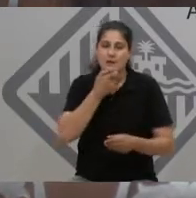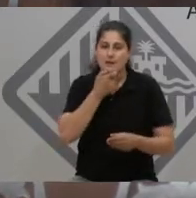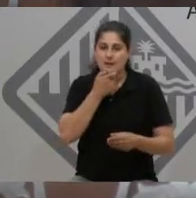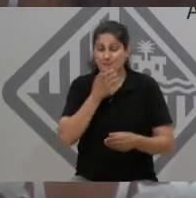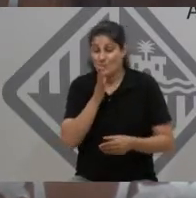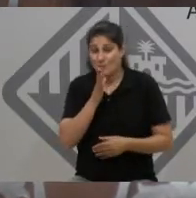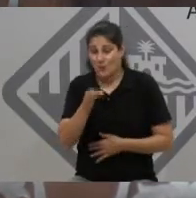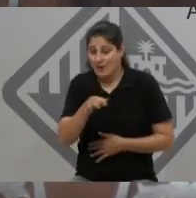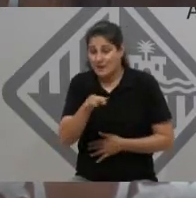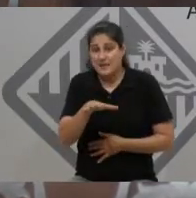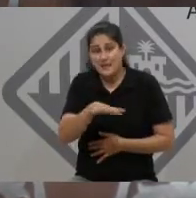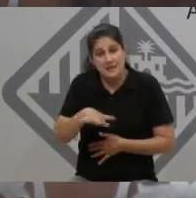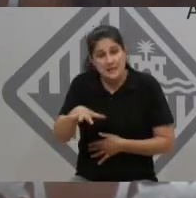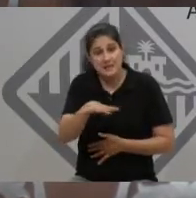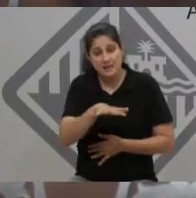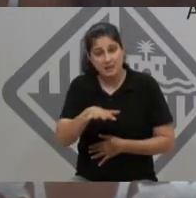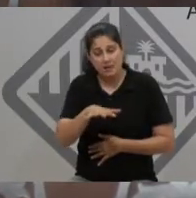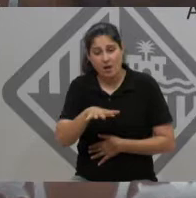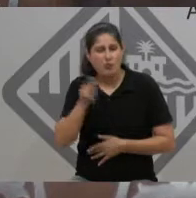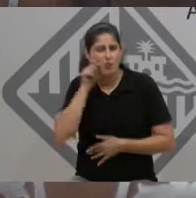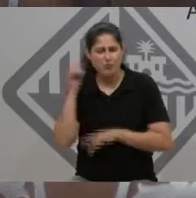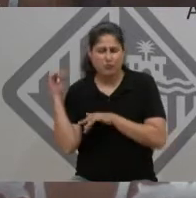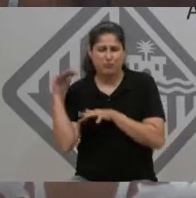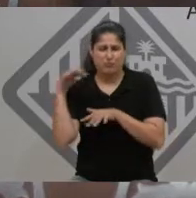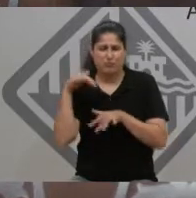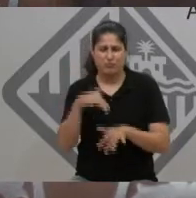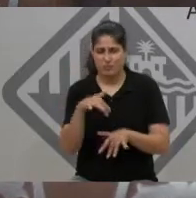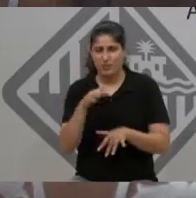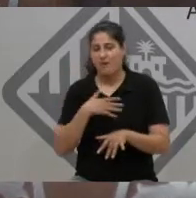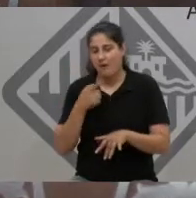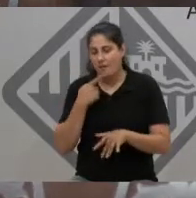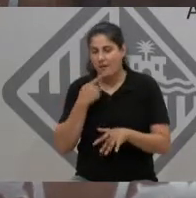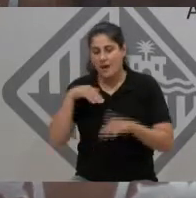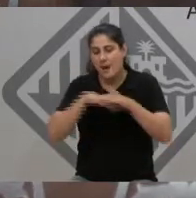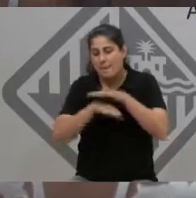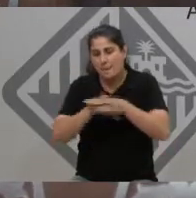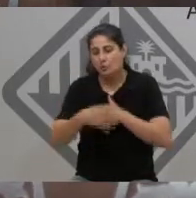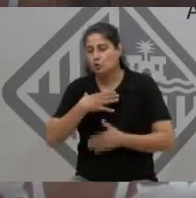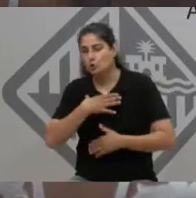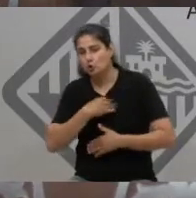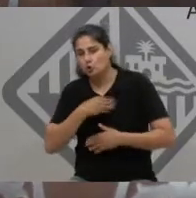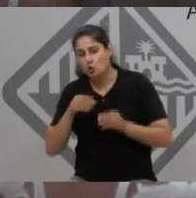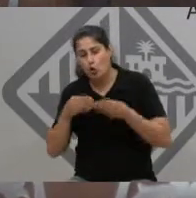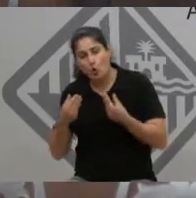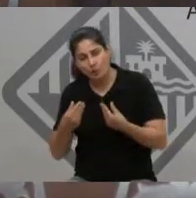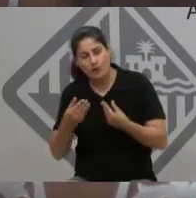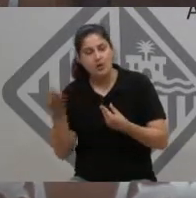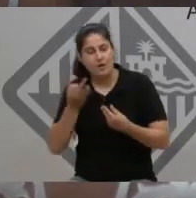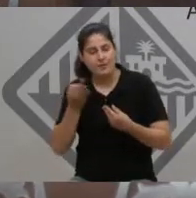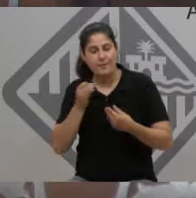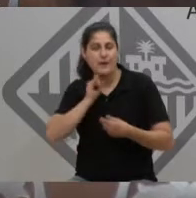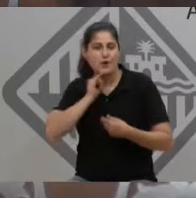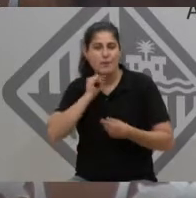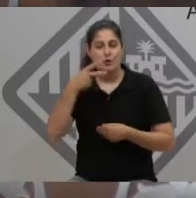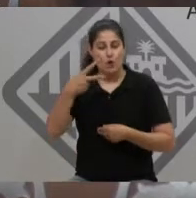somos una ciudad evidentemente turística y recibimos una población europea muy importante, pero como